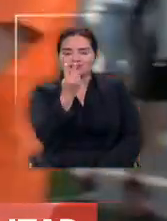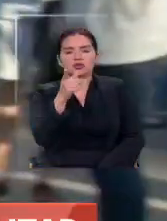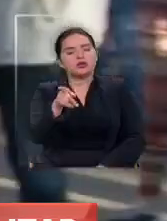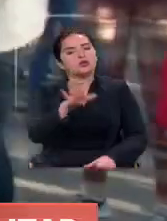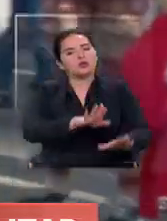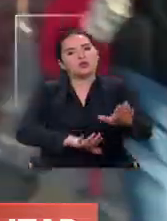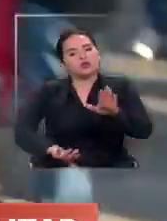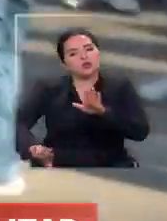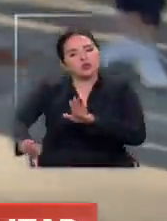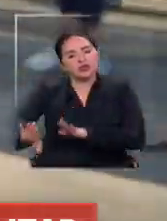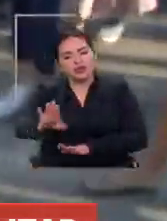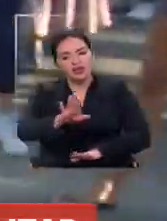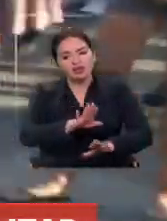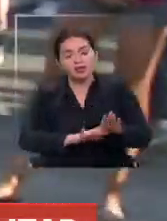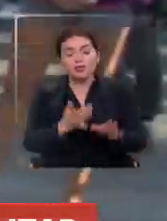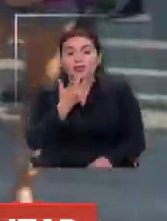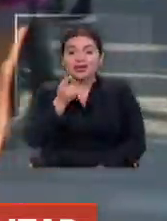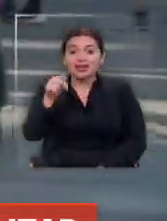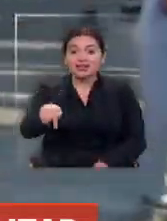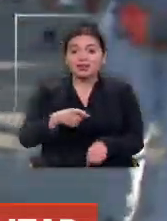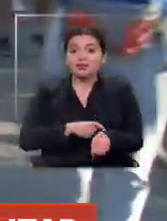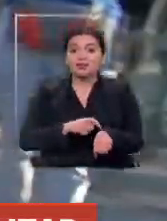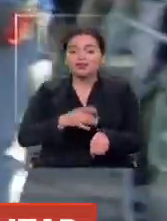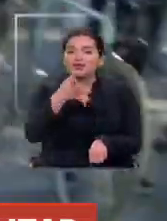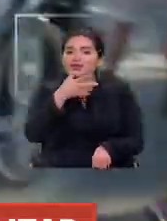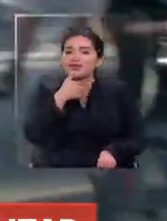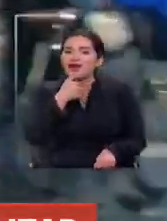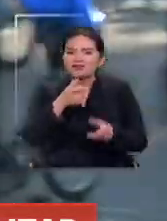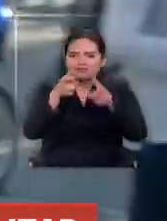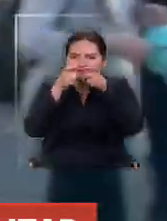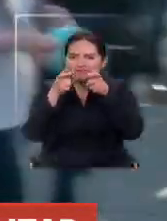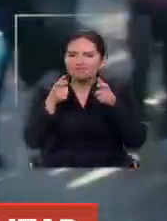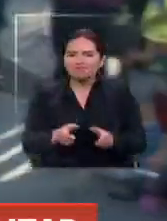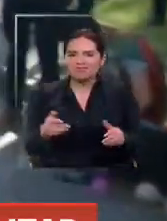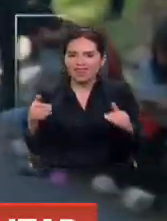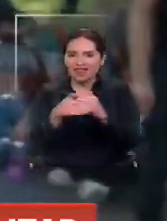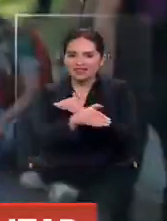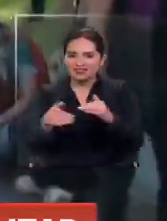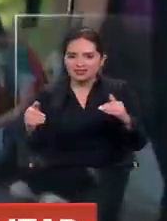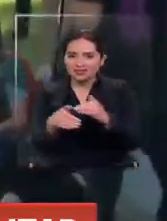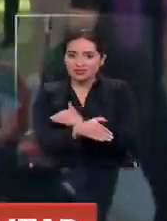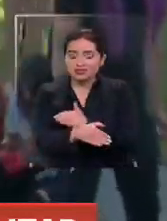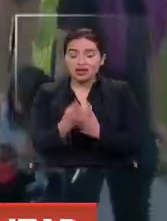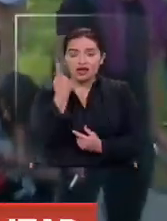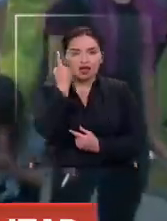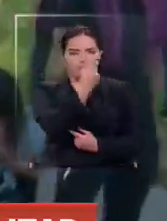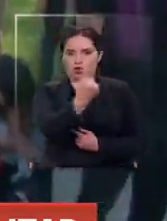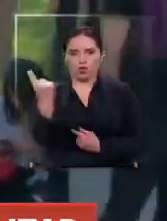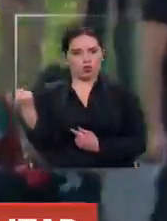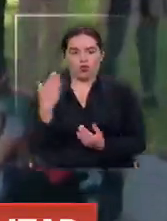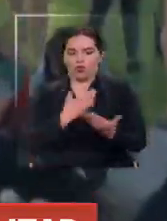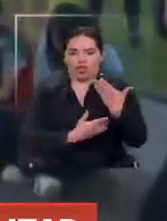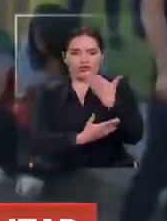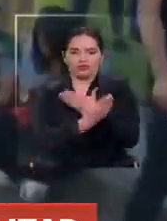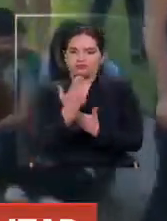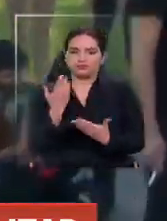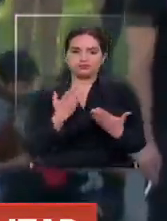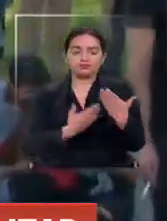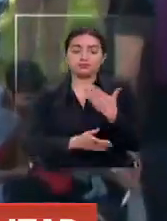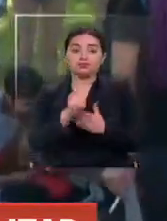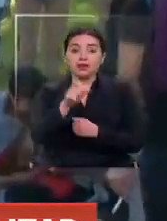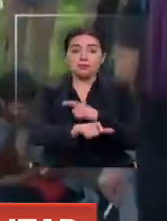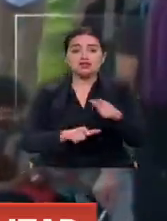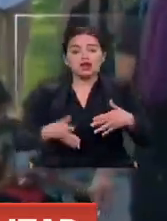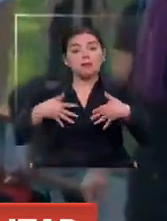con ese detalle porque en este momento no hay control de tránsito. Así que el autocuidado es primordial. Acá la gente en este momento se